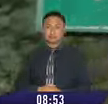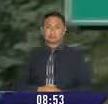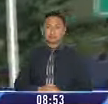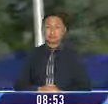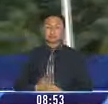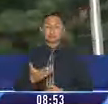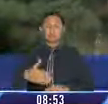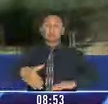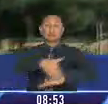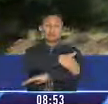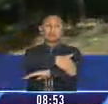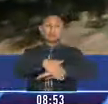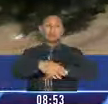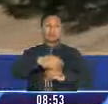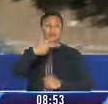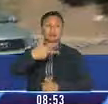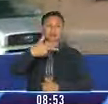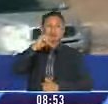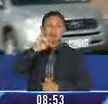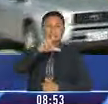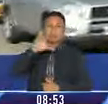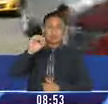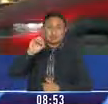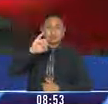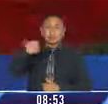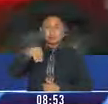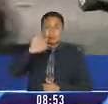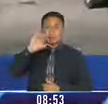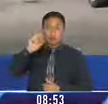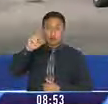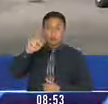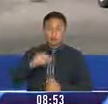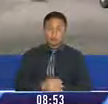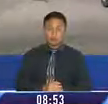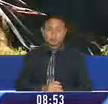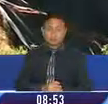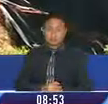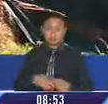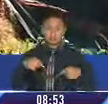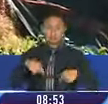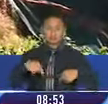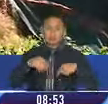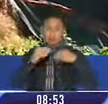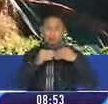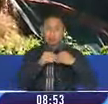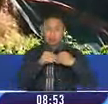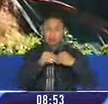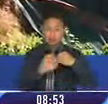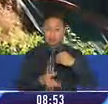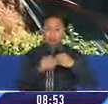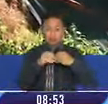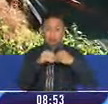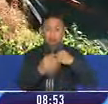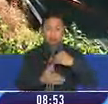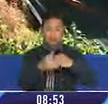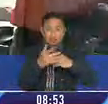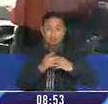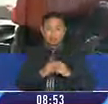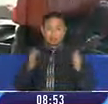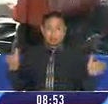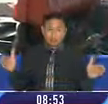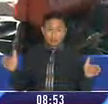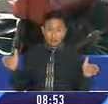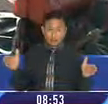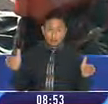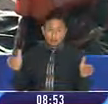Chillo Gijón, justo en la conexión con la calle Marquesa de Solanda, desmoronándose de a poco, reduciendo el ancho del carril